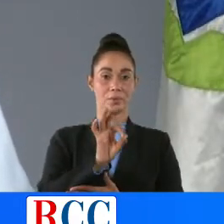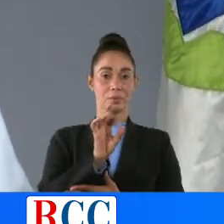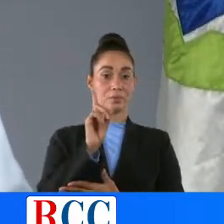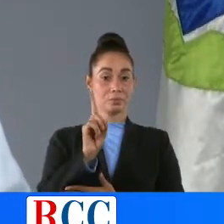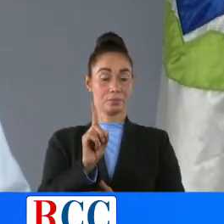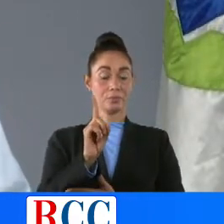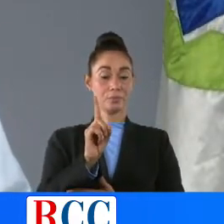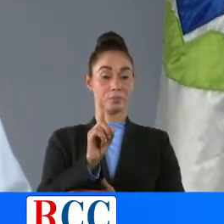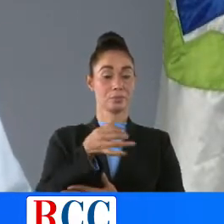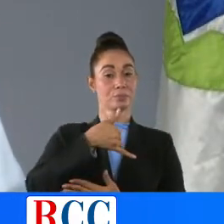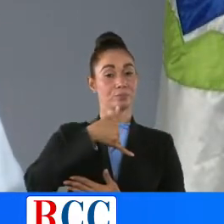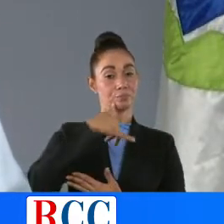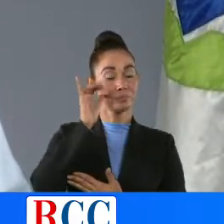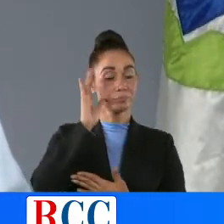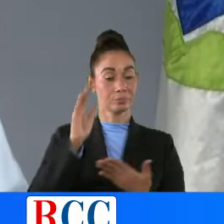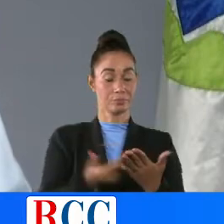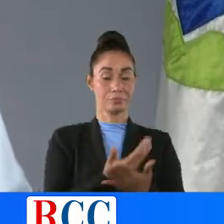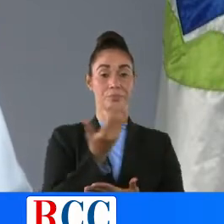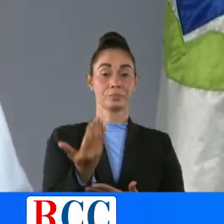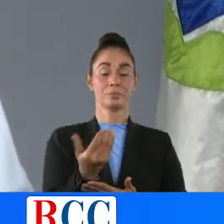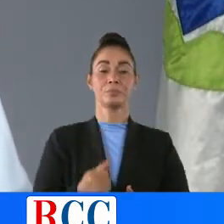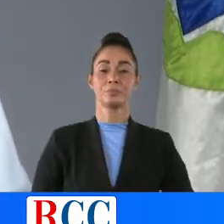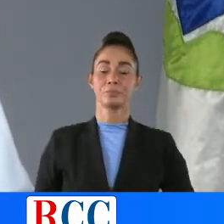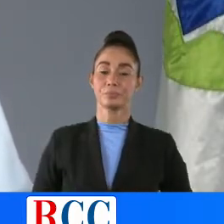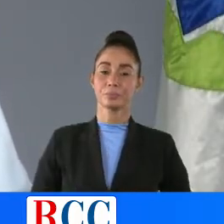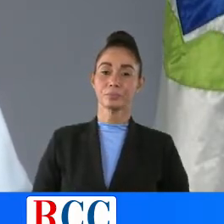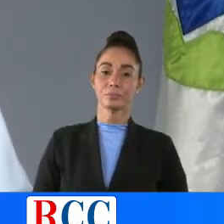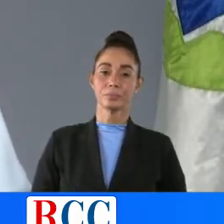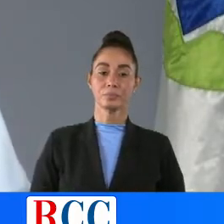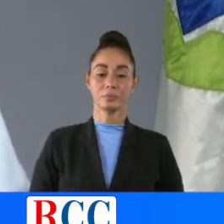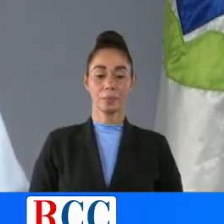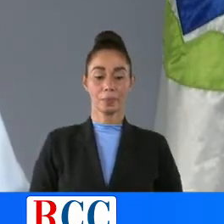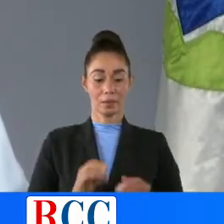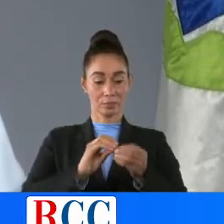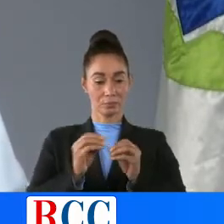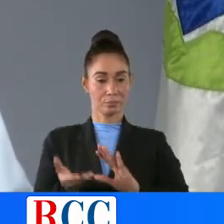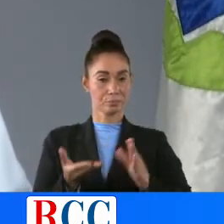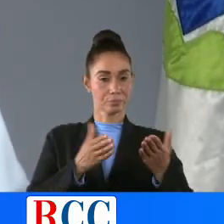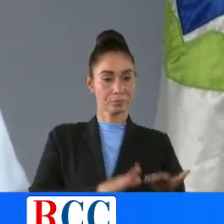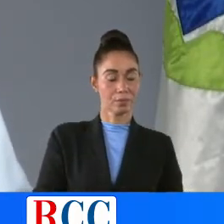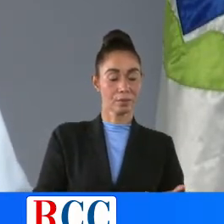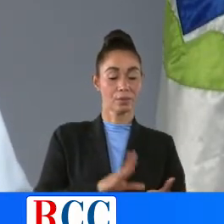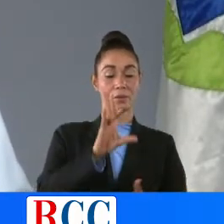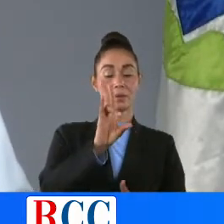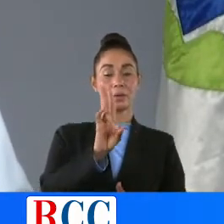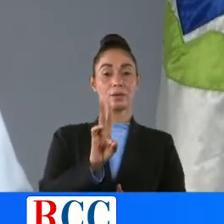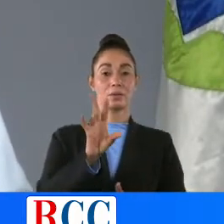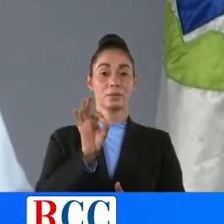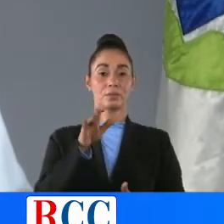43.691 casos fueron nuevos. El número de defunciones,